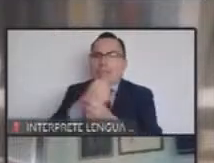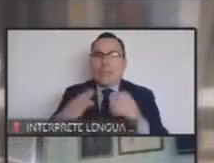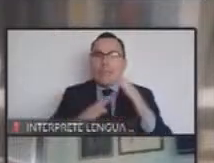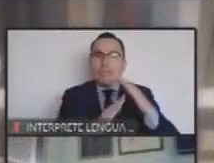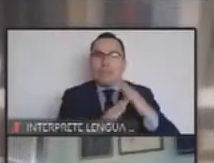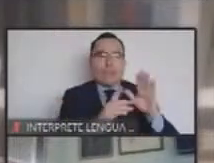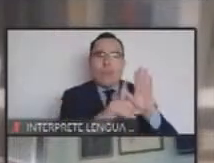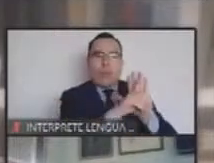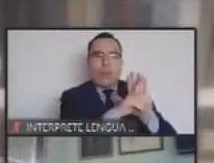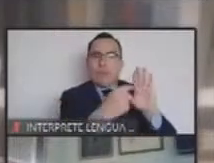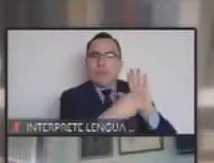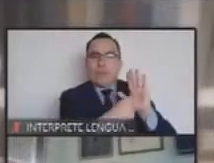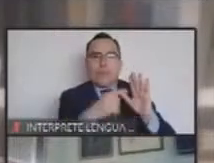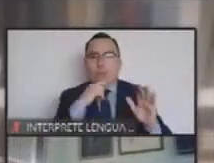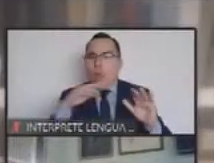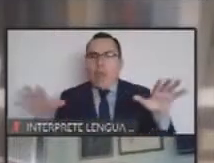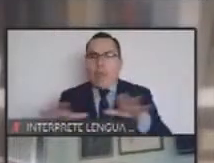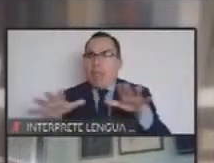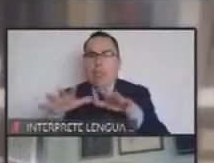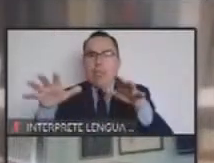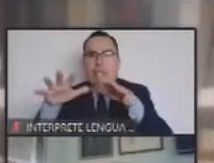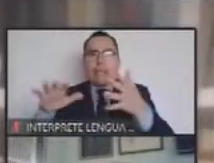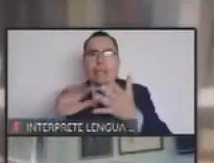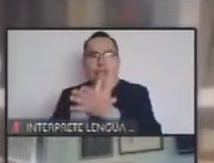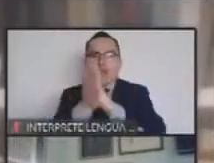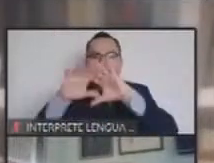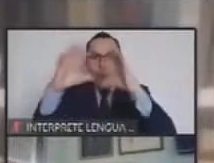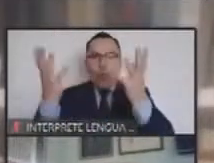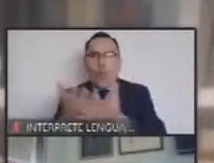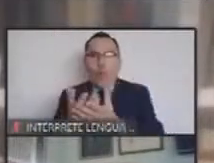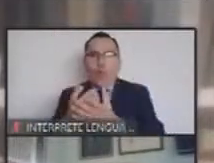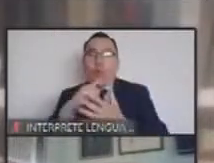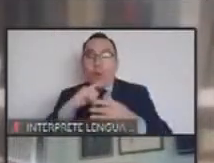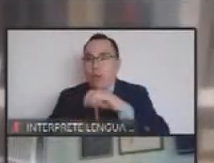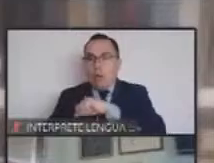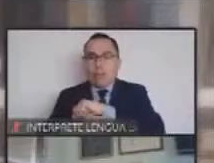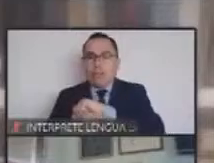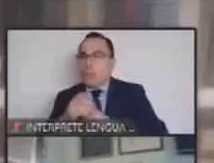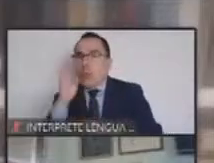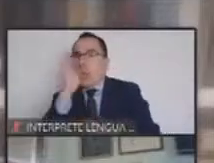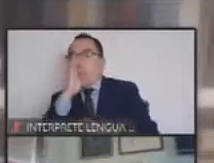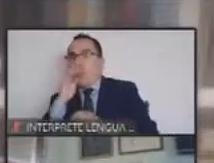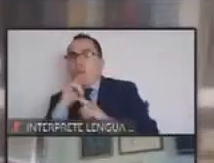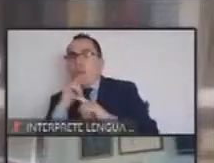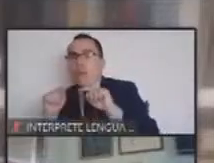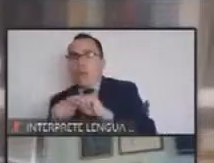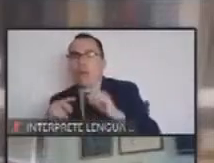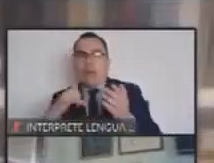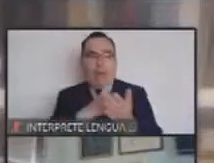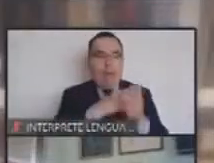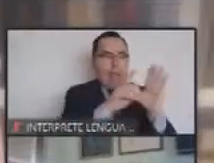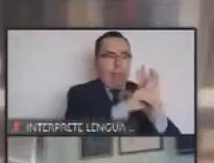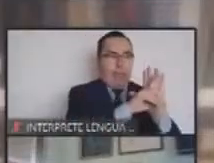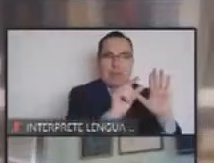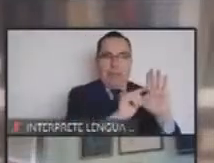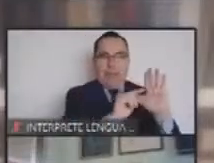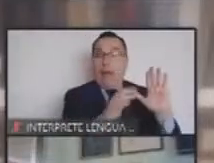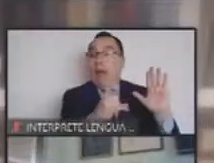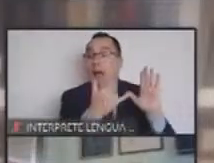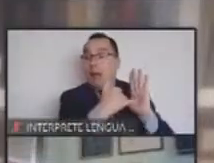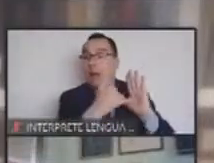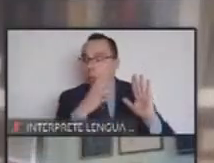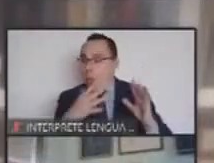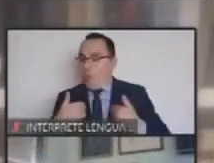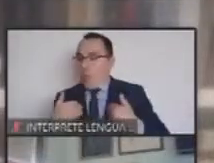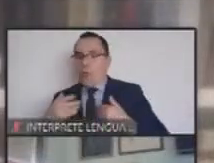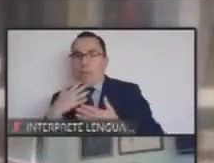la dinámica típica en todo el mundo es escándalo, corrupción, hace presente debilidades de la legislación. En los casos en que se